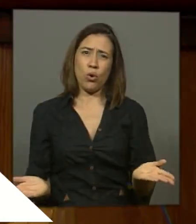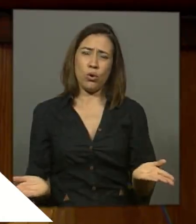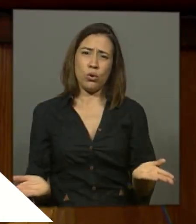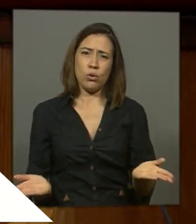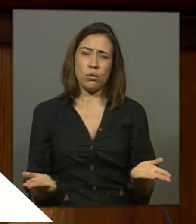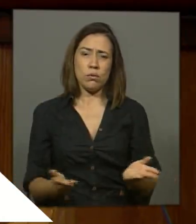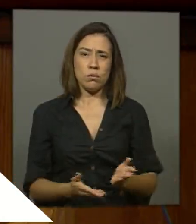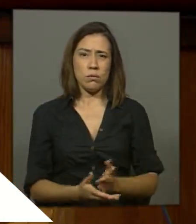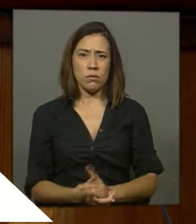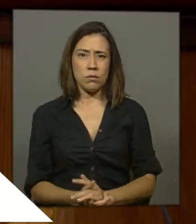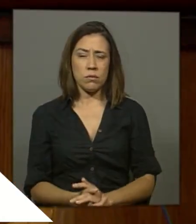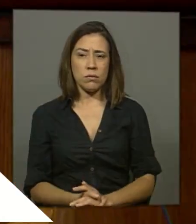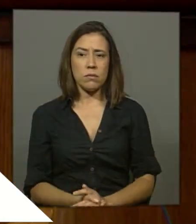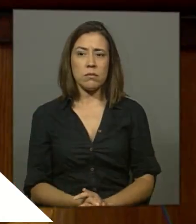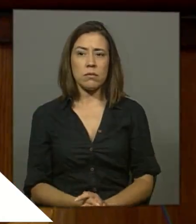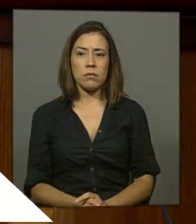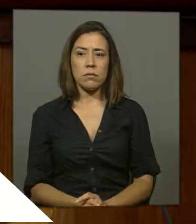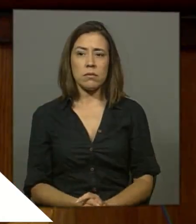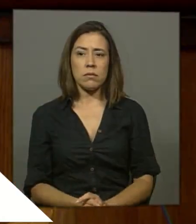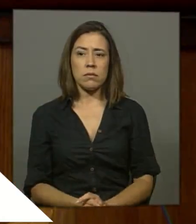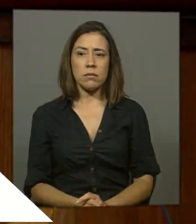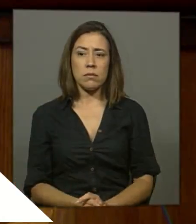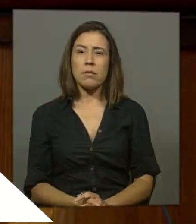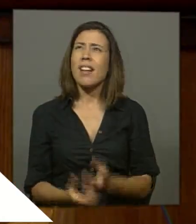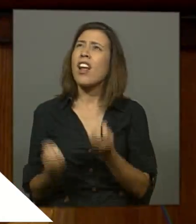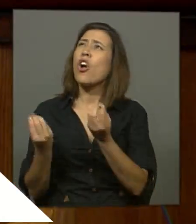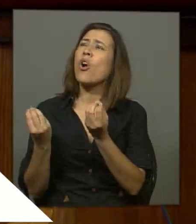respeto y dándose